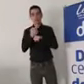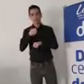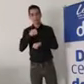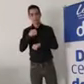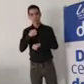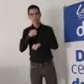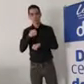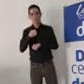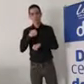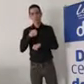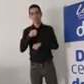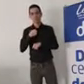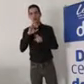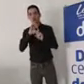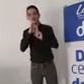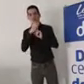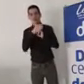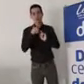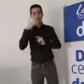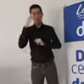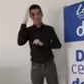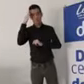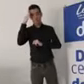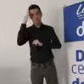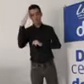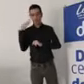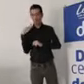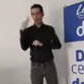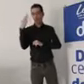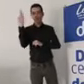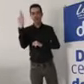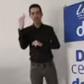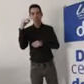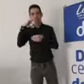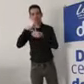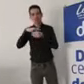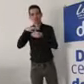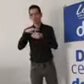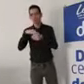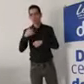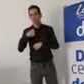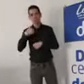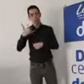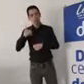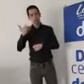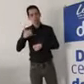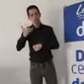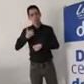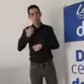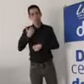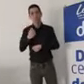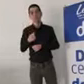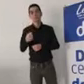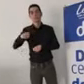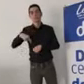en la ciudad de Bogotá, en la capital del país. Los concejales somos una especie de parlamentarios a nivel local, en este caso en